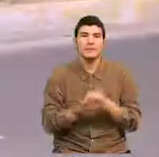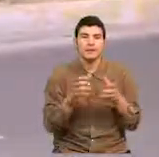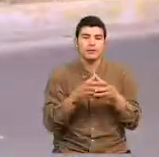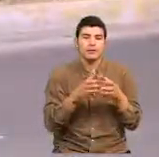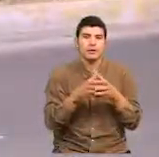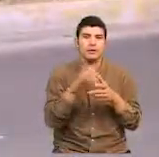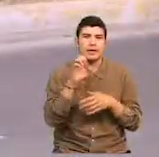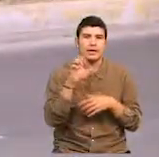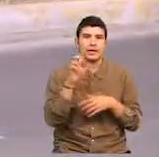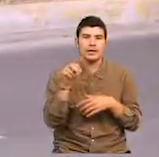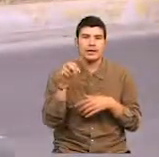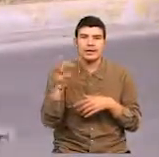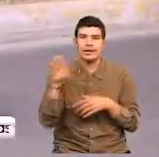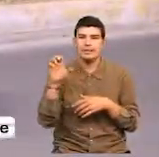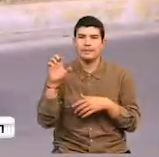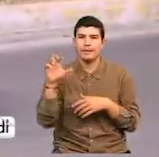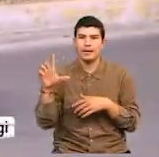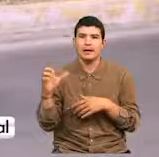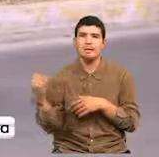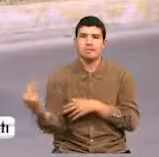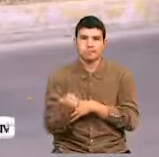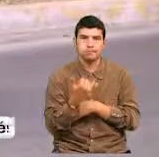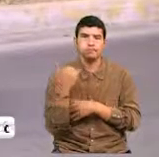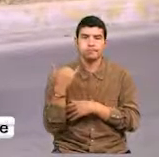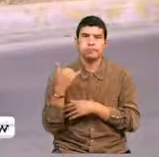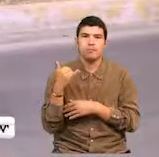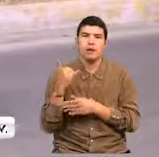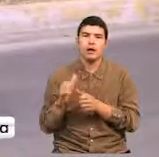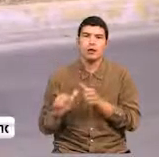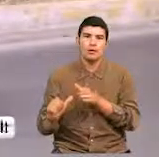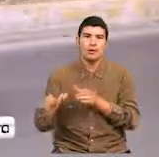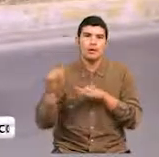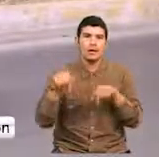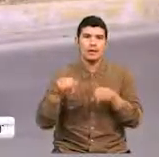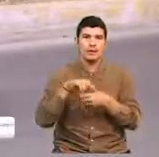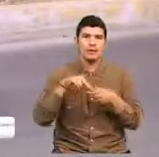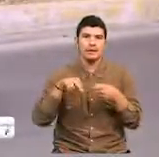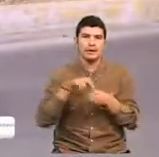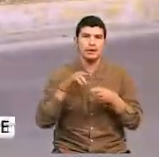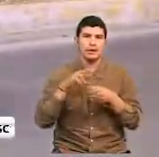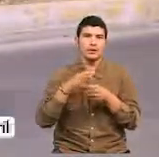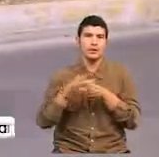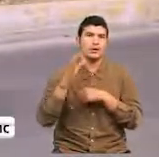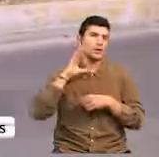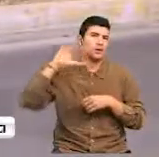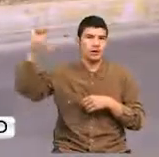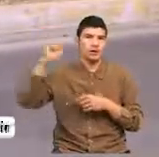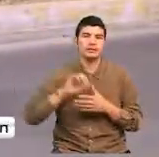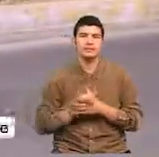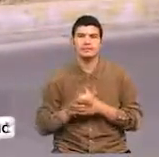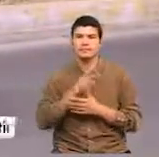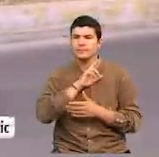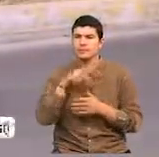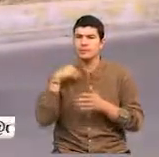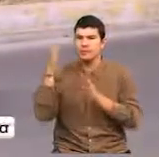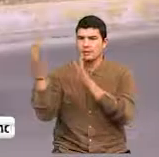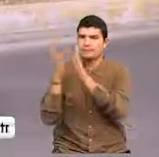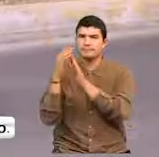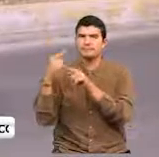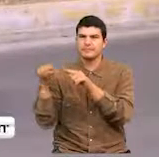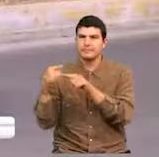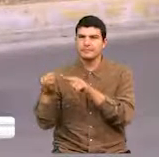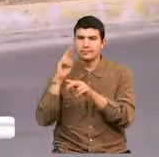del ELN y el EPL siguen haciendo una presencia permanente en esta región de la provincia de Ocaña. Dialogamos con quienes han conocido los